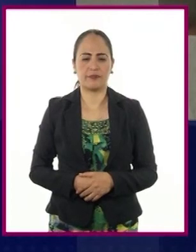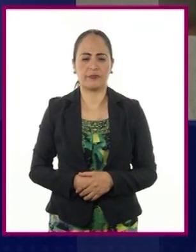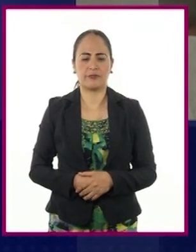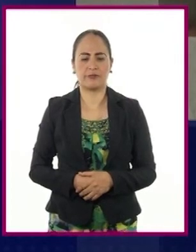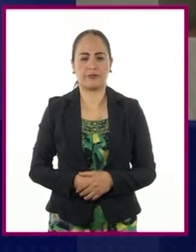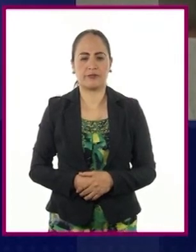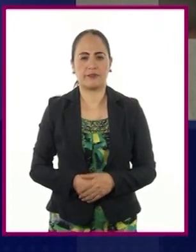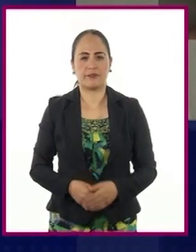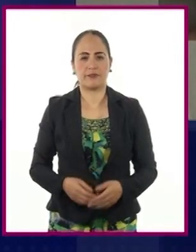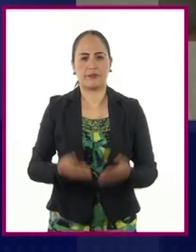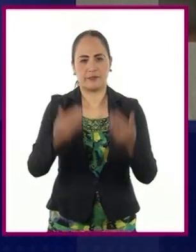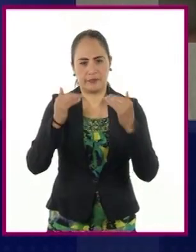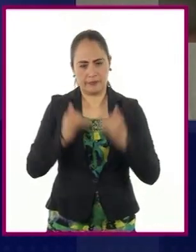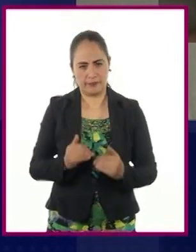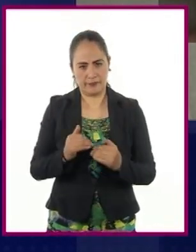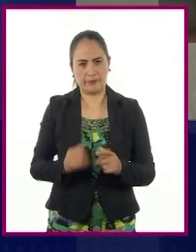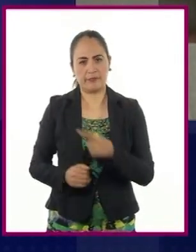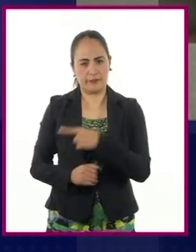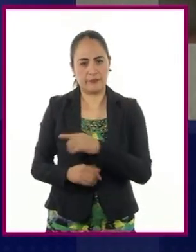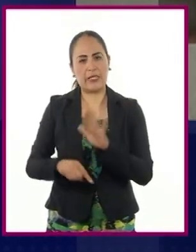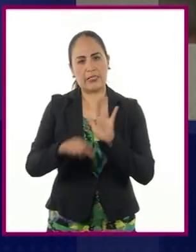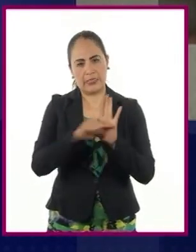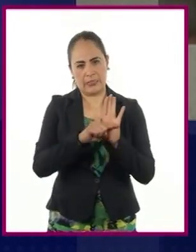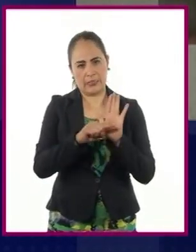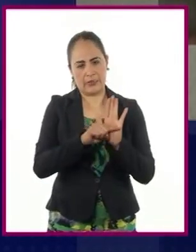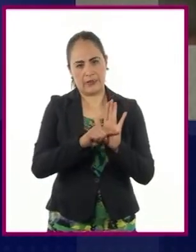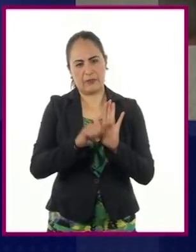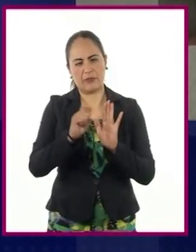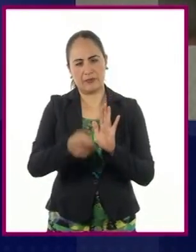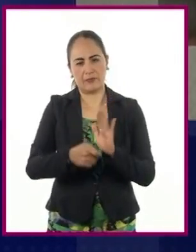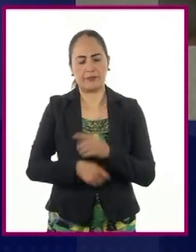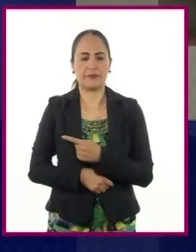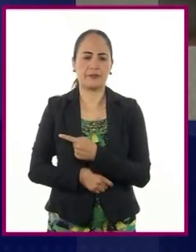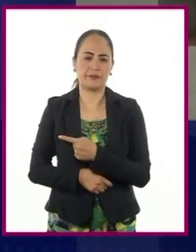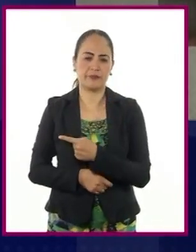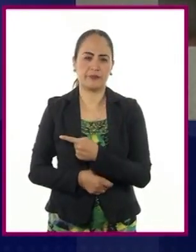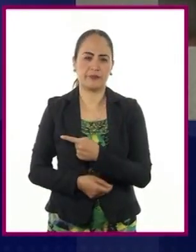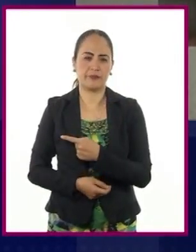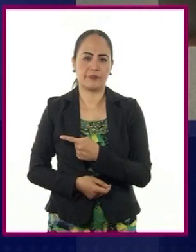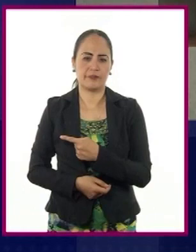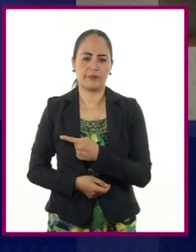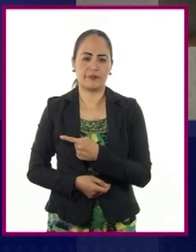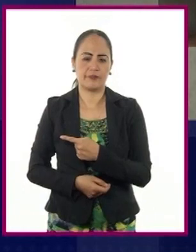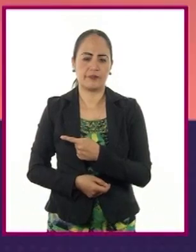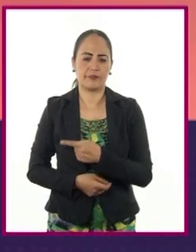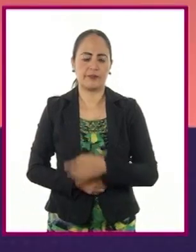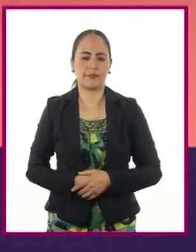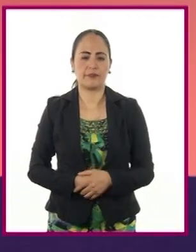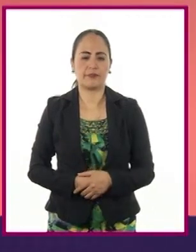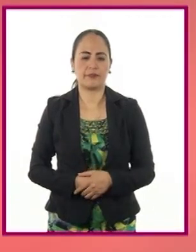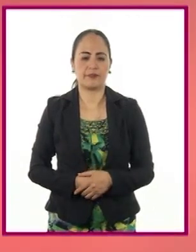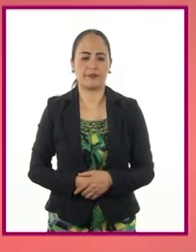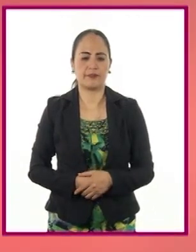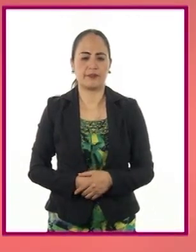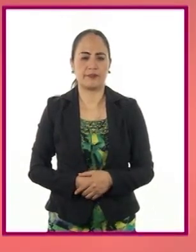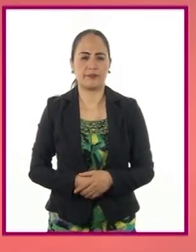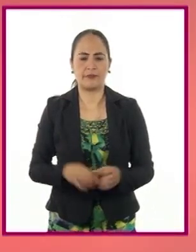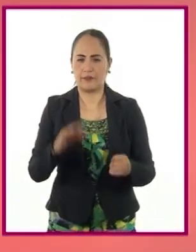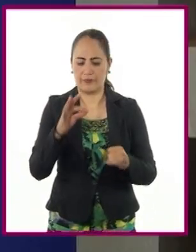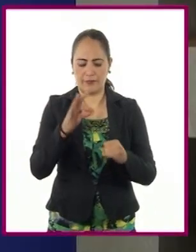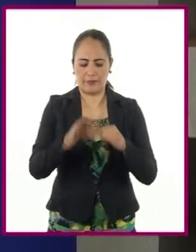transferir electrones, mientras que cuando es negativo, significa que los átomos tienden a aceptar electrones. Por